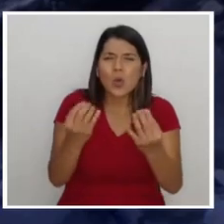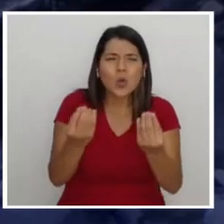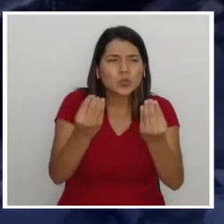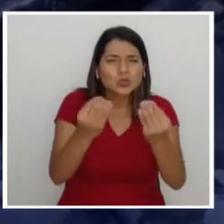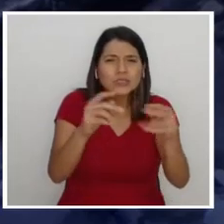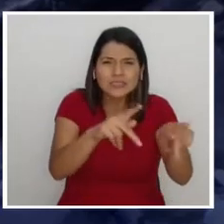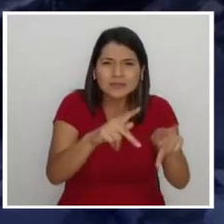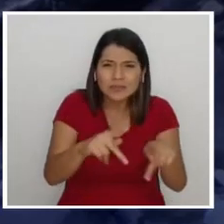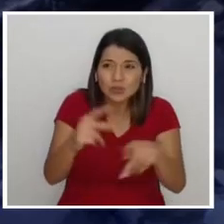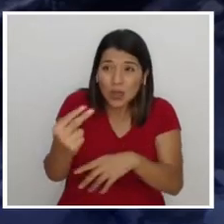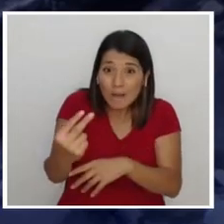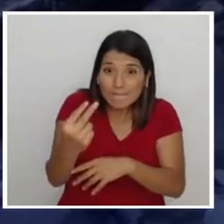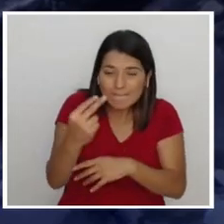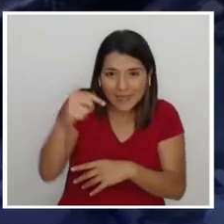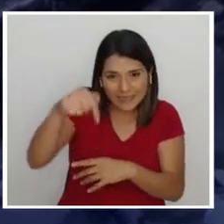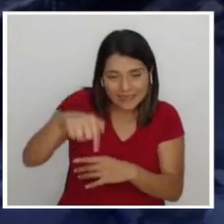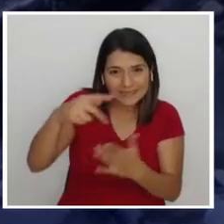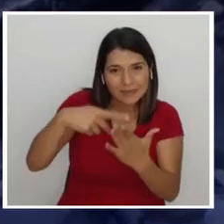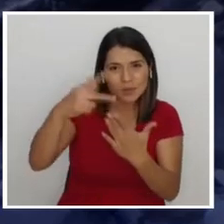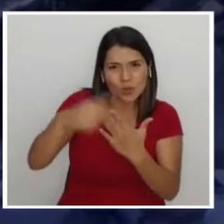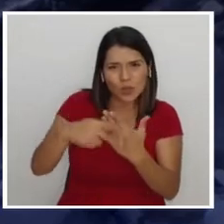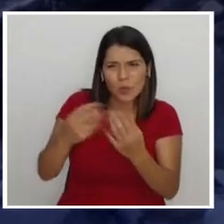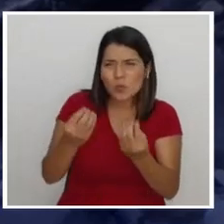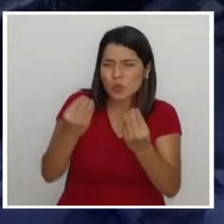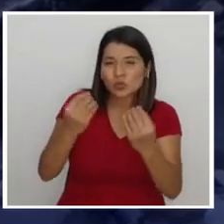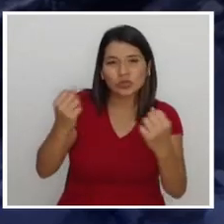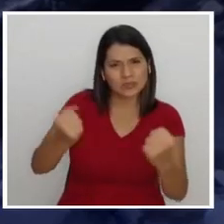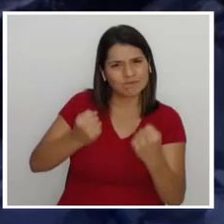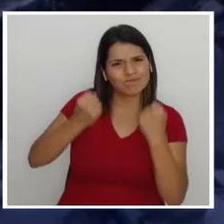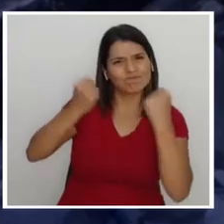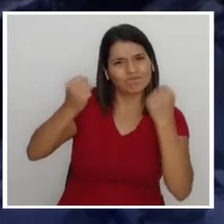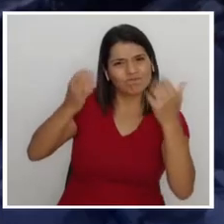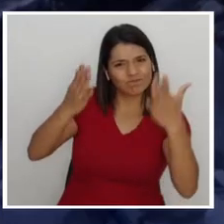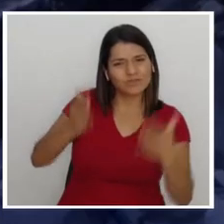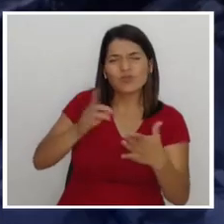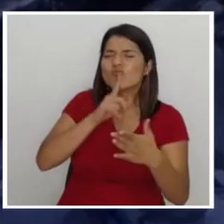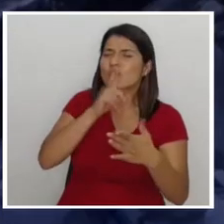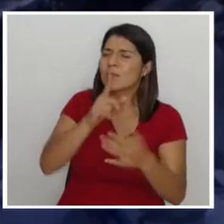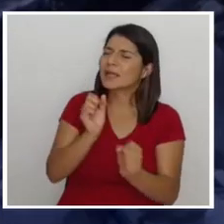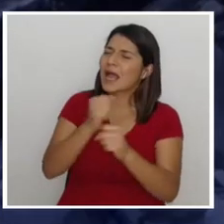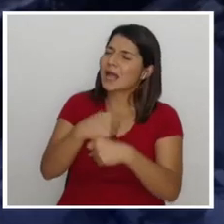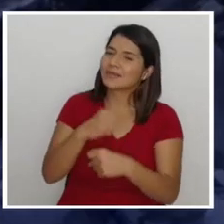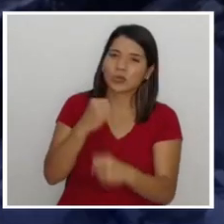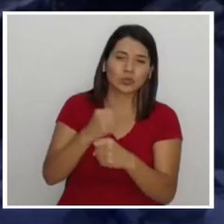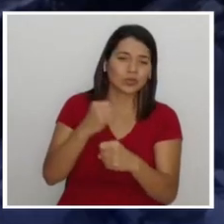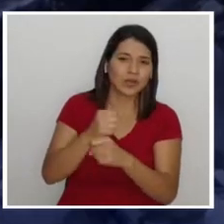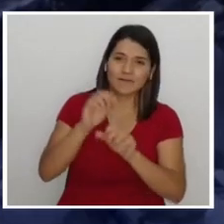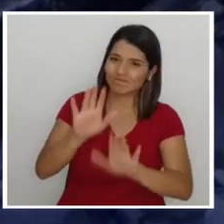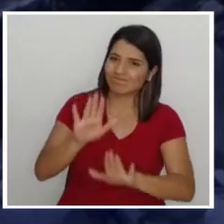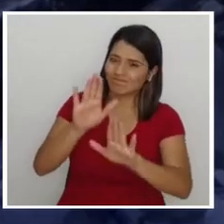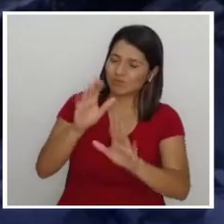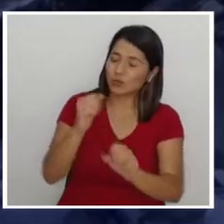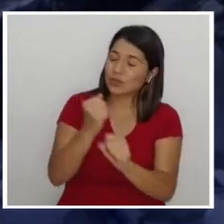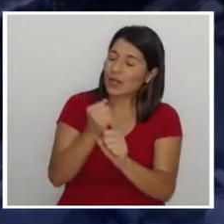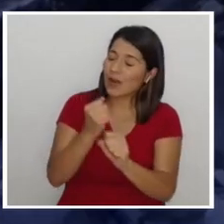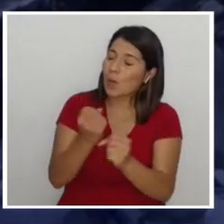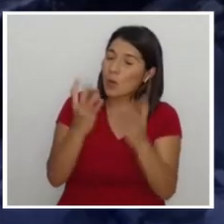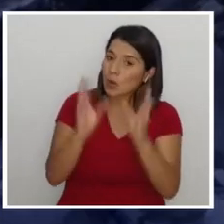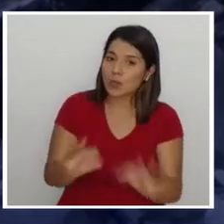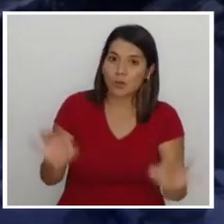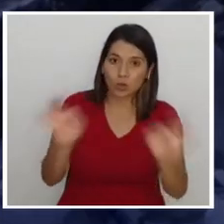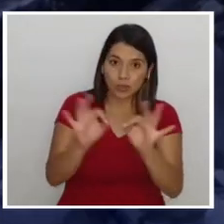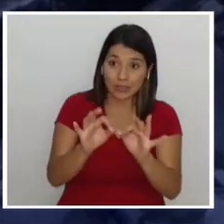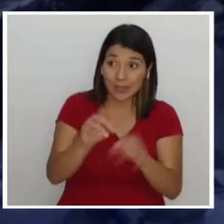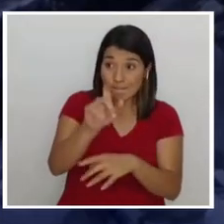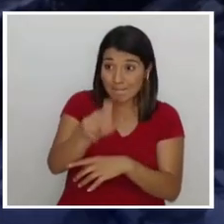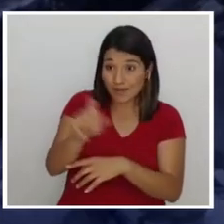heroínas que de verdad hacen un trabajo encomiable, hacen un trabajo valiosísimo. Los voluntarios que son